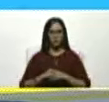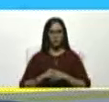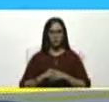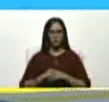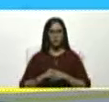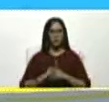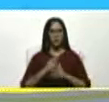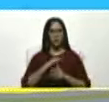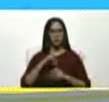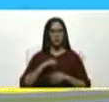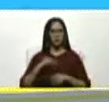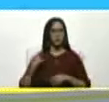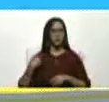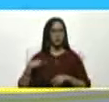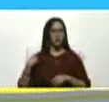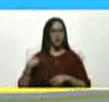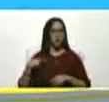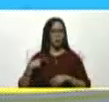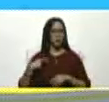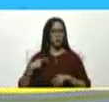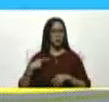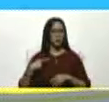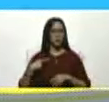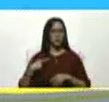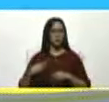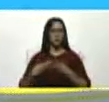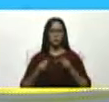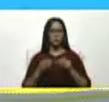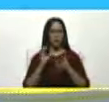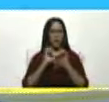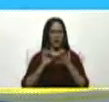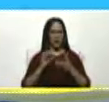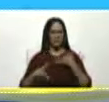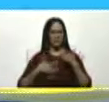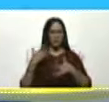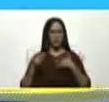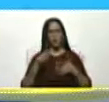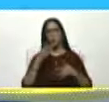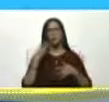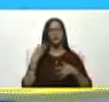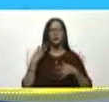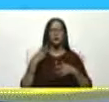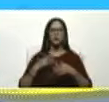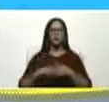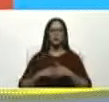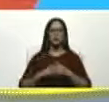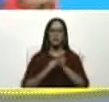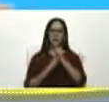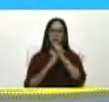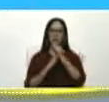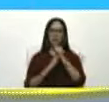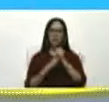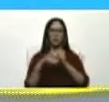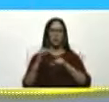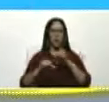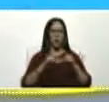Y nosotros tenemos suficientes elementos para sentirnos orgullosos del liderazgo